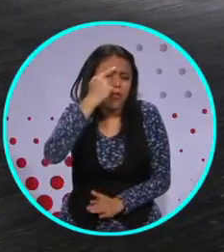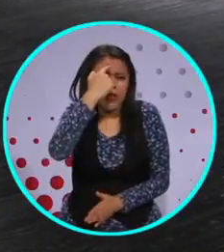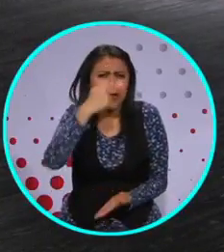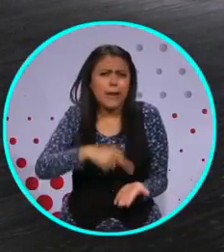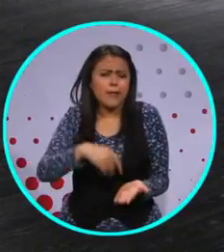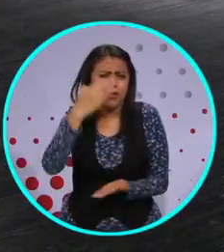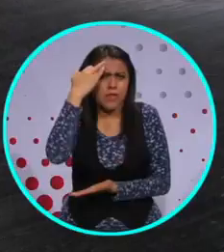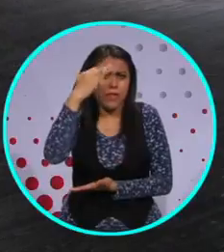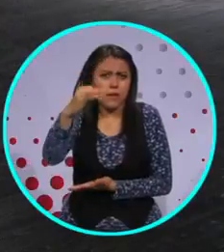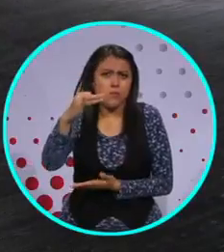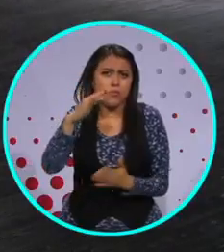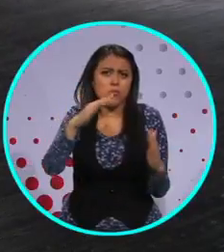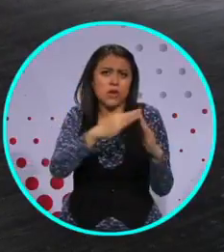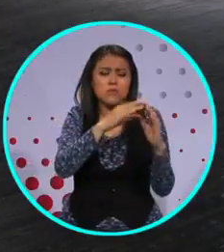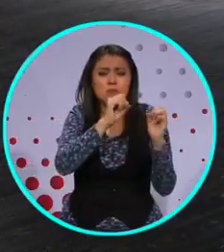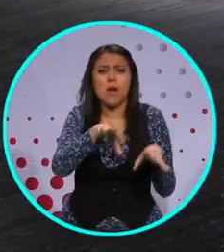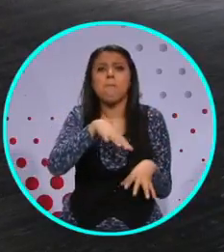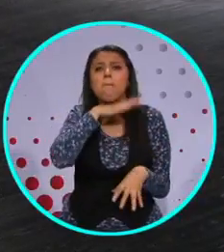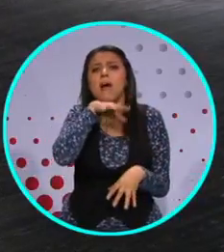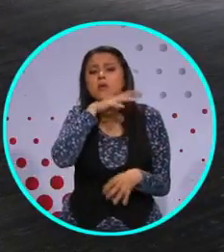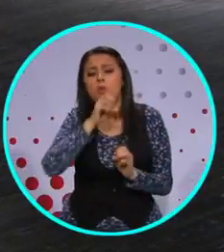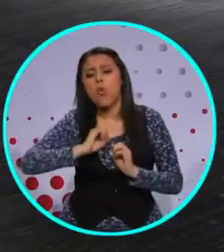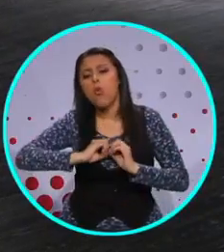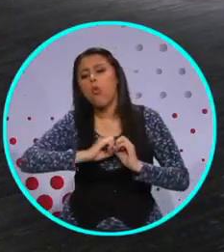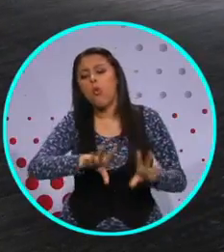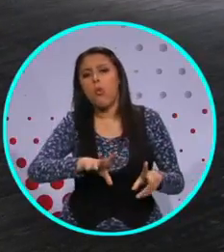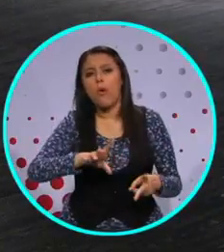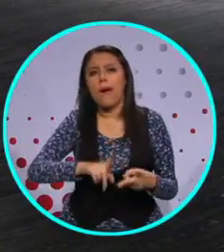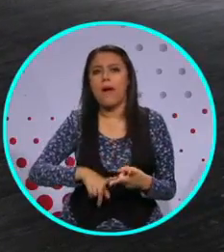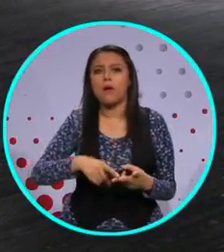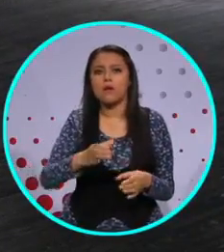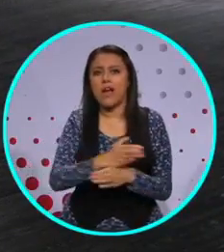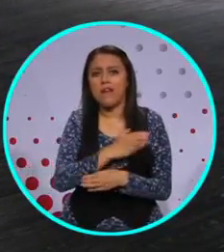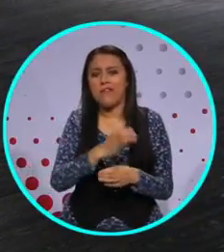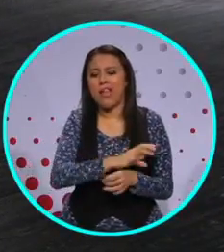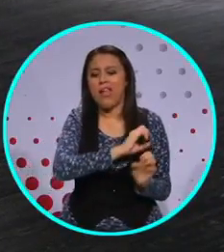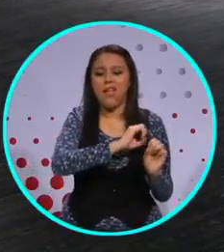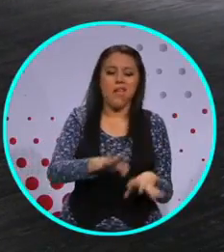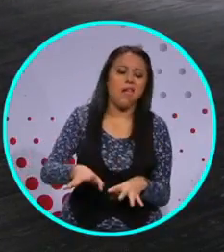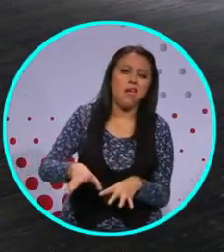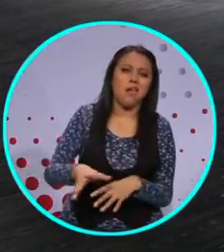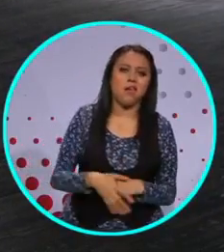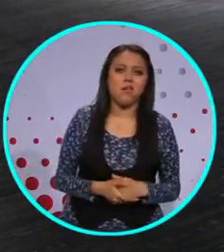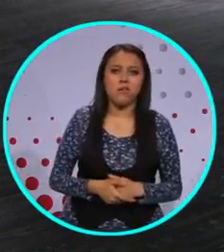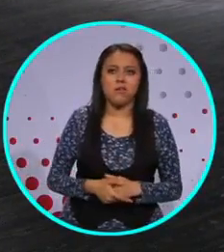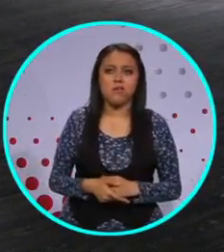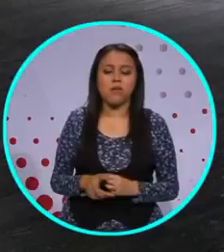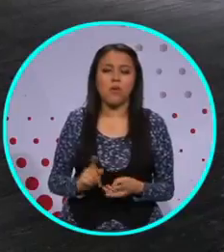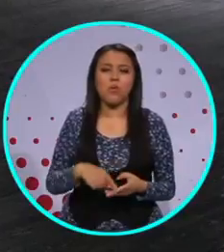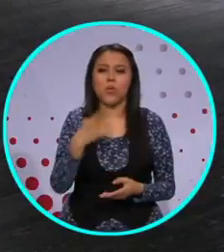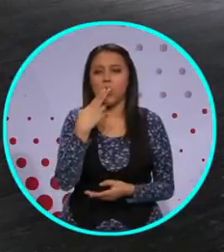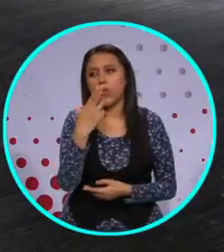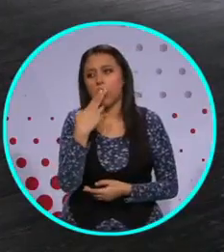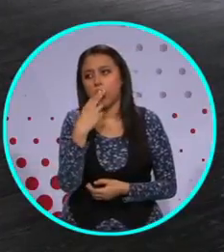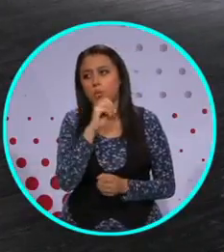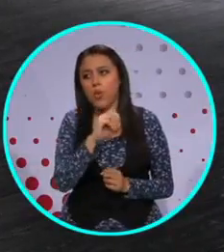les estaba cargando a la basura los que toman café y lo tiran cigarrillo